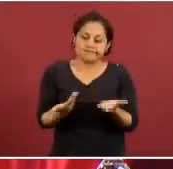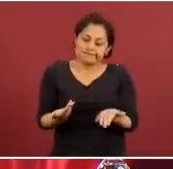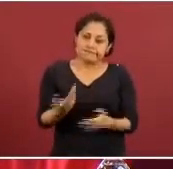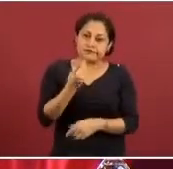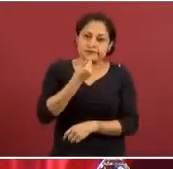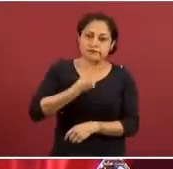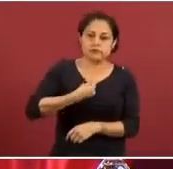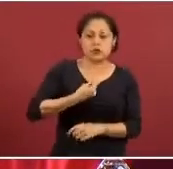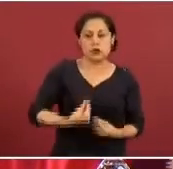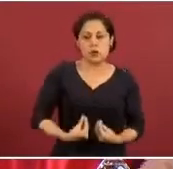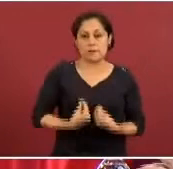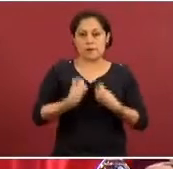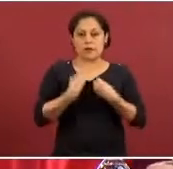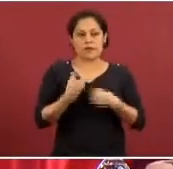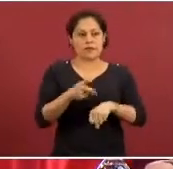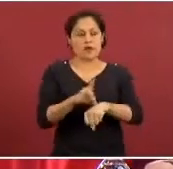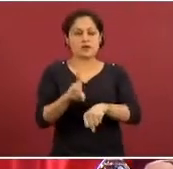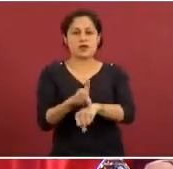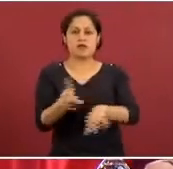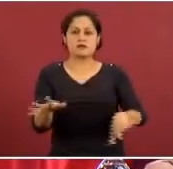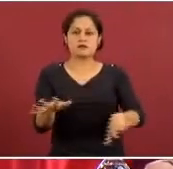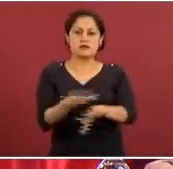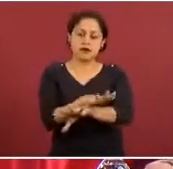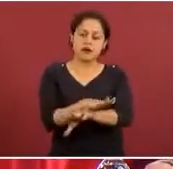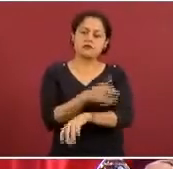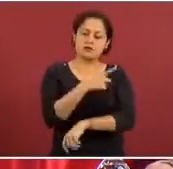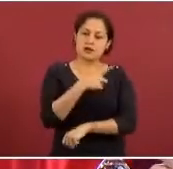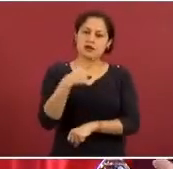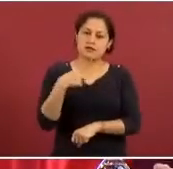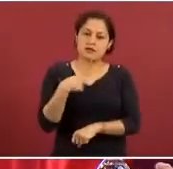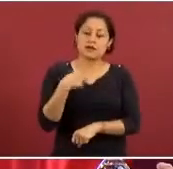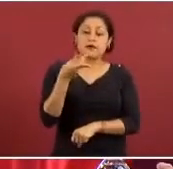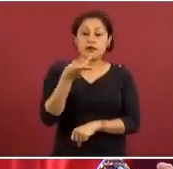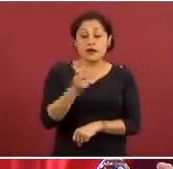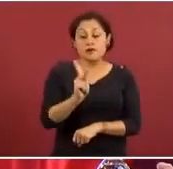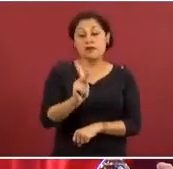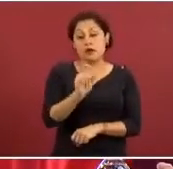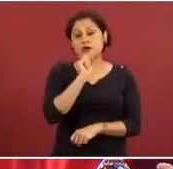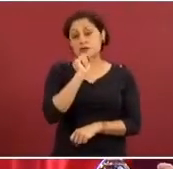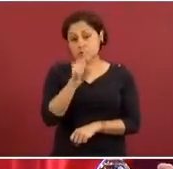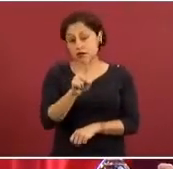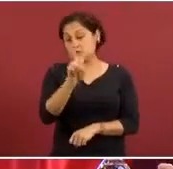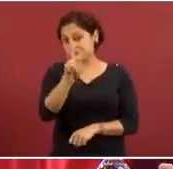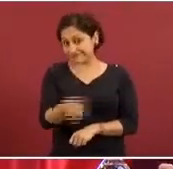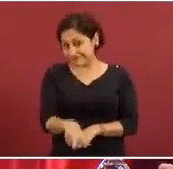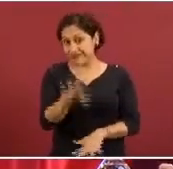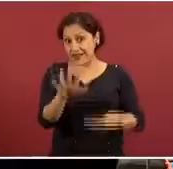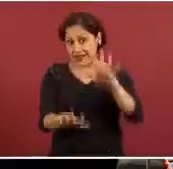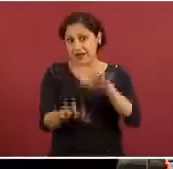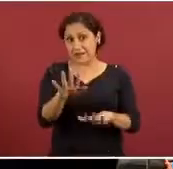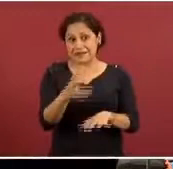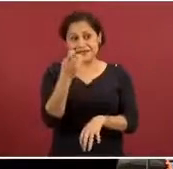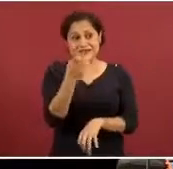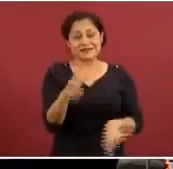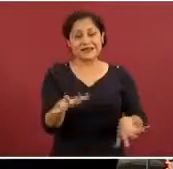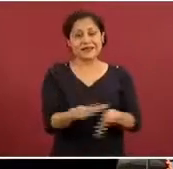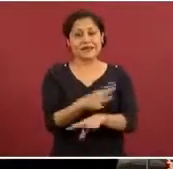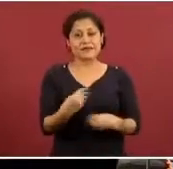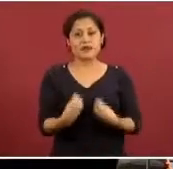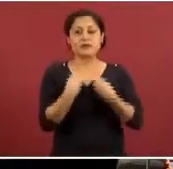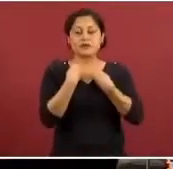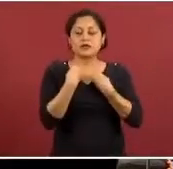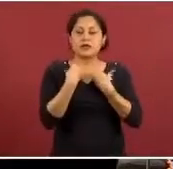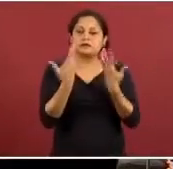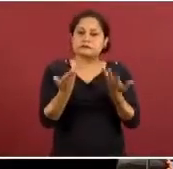pública. Pero también esto puede tener consecuencias adversas, consecuencias desfavorables, consecuencias no